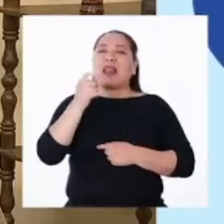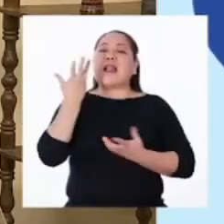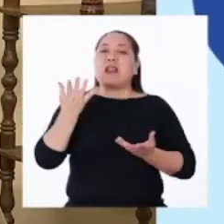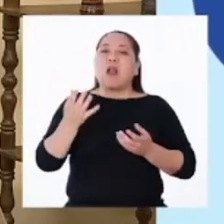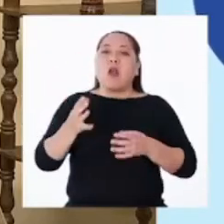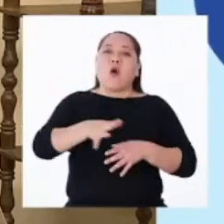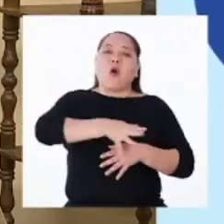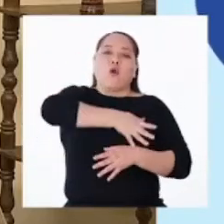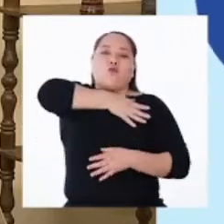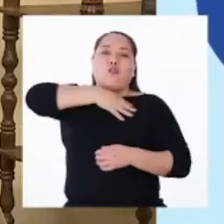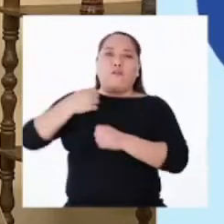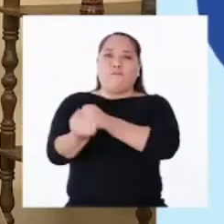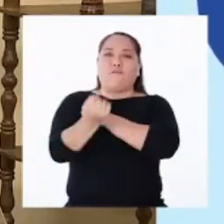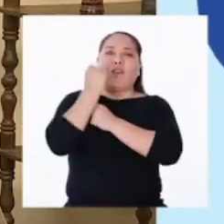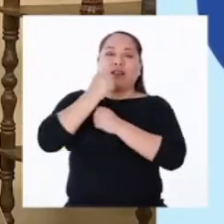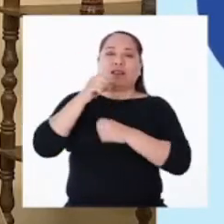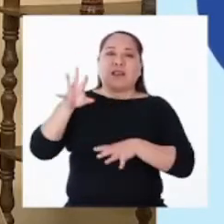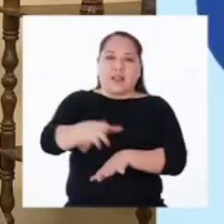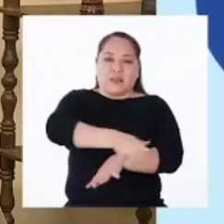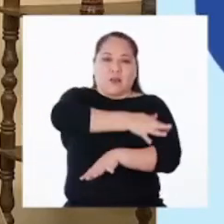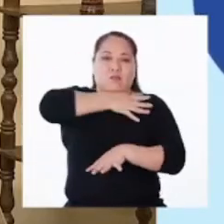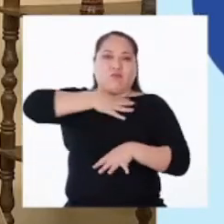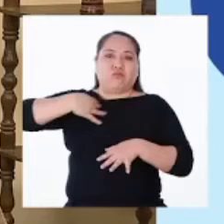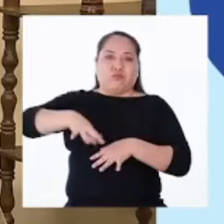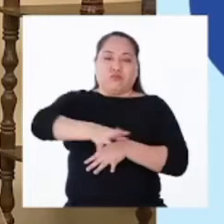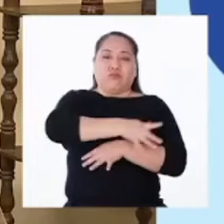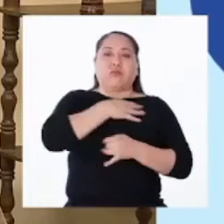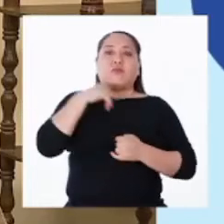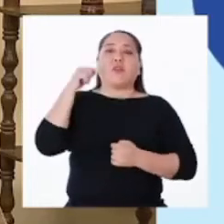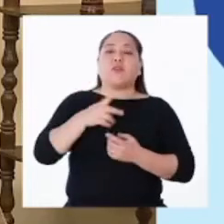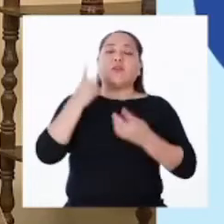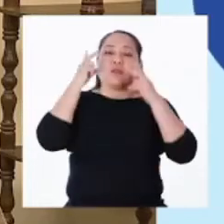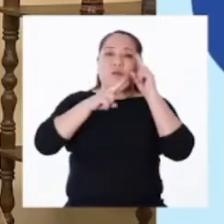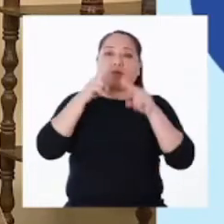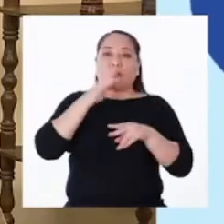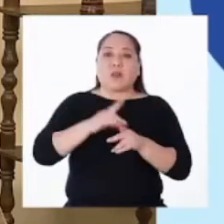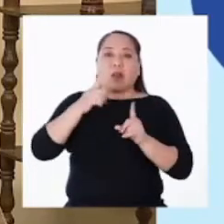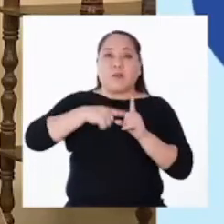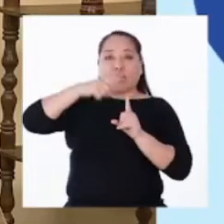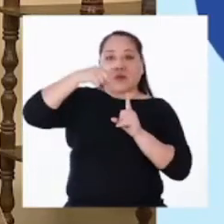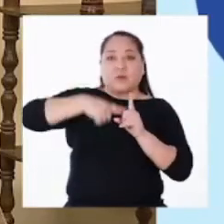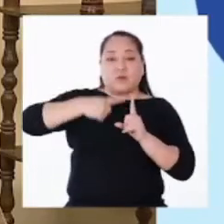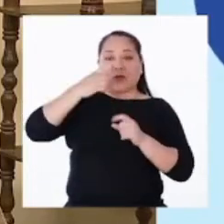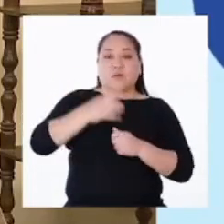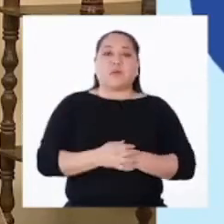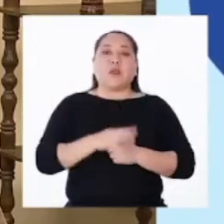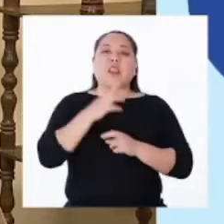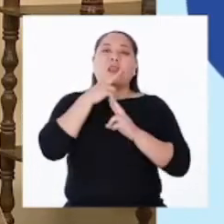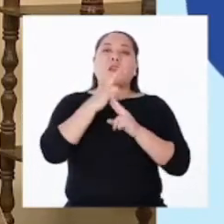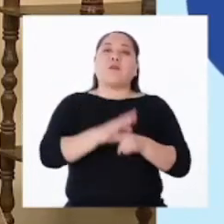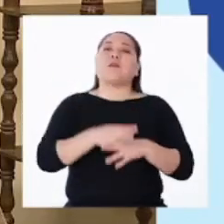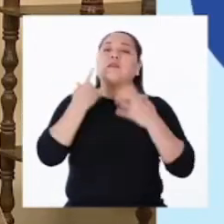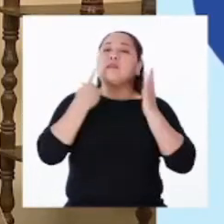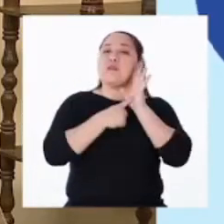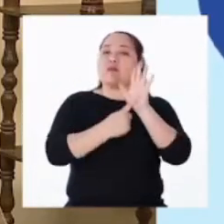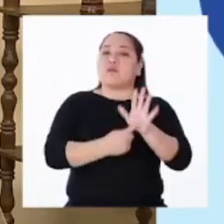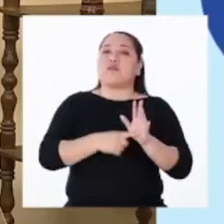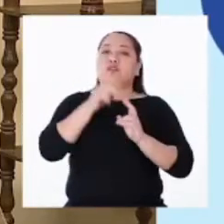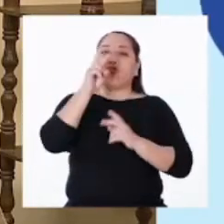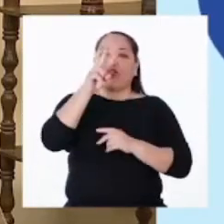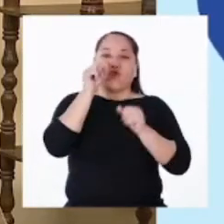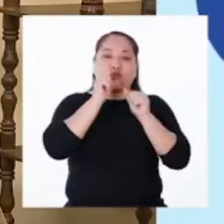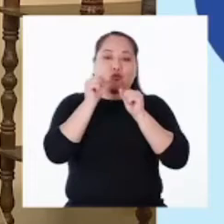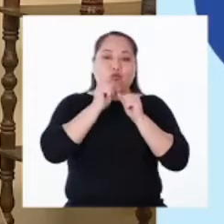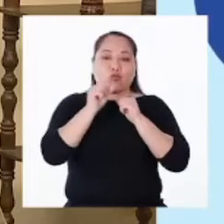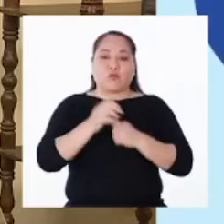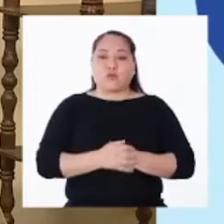esencial de la forma en que el cuerpo funciona. Cuando se mide la presión arterial, el resultado se expresa